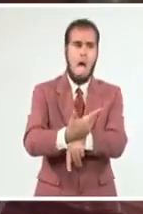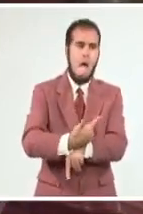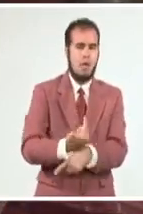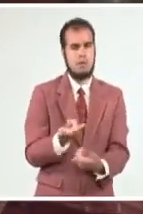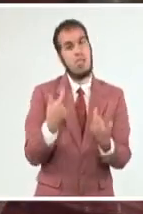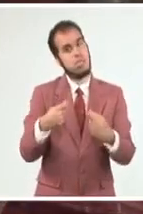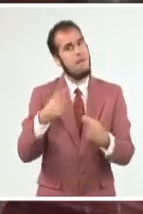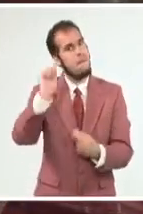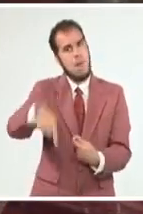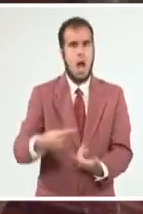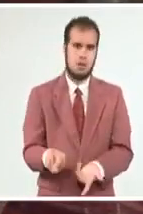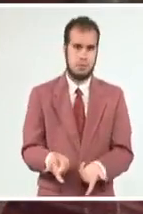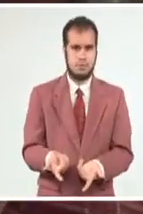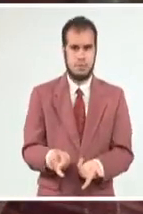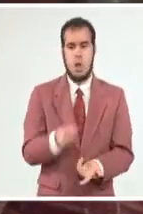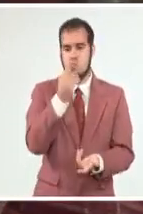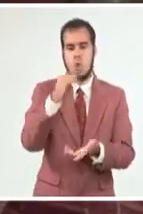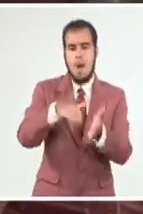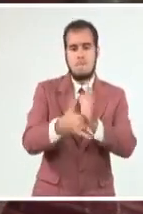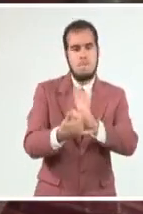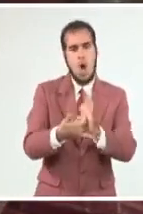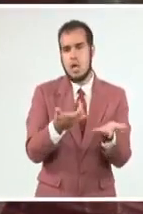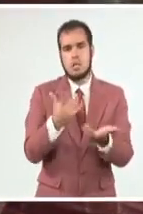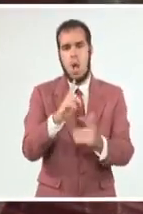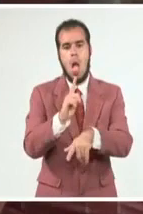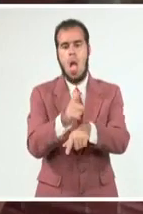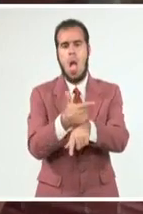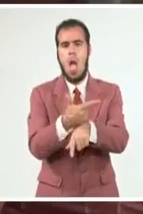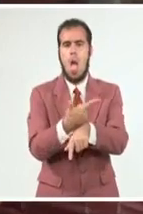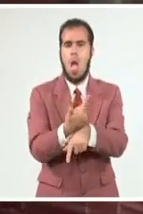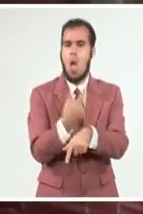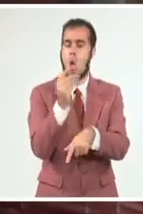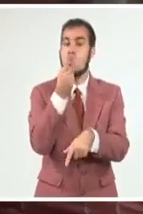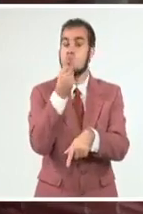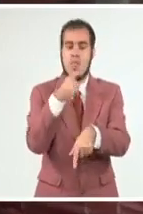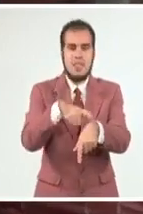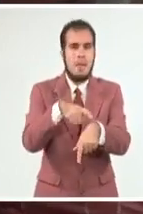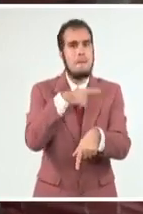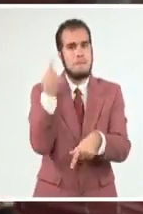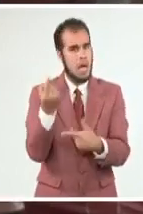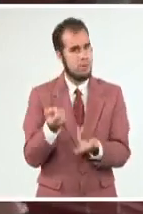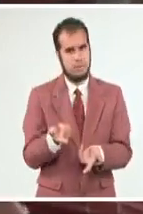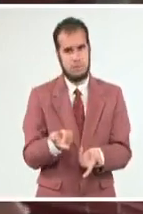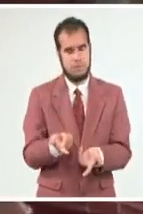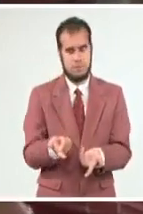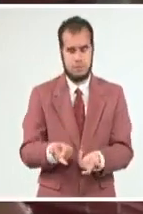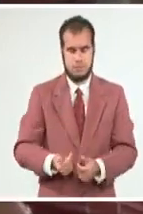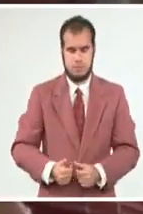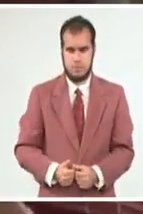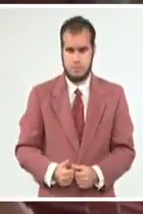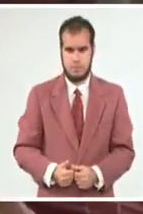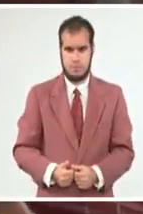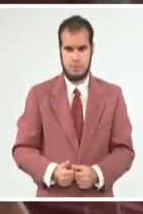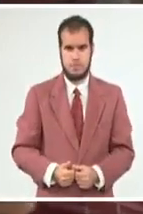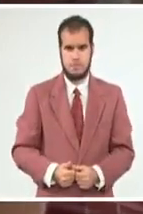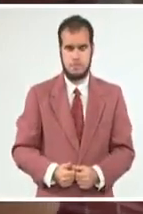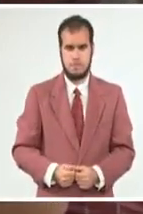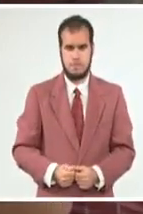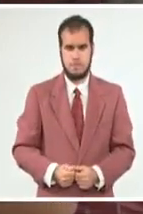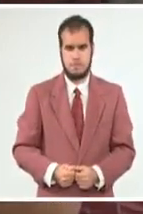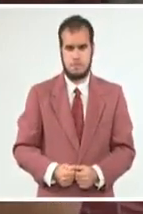de manera que el proyecto no pierda ni un minuto por esa situación y rápido esté dándole servicio al